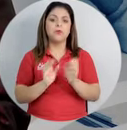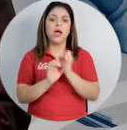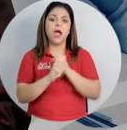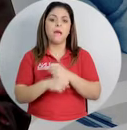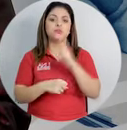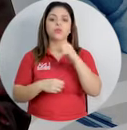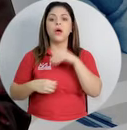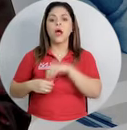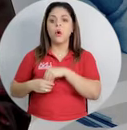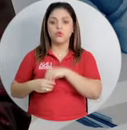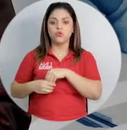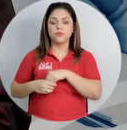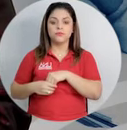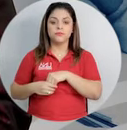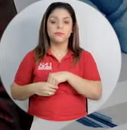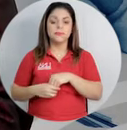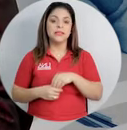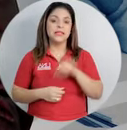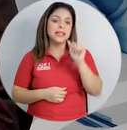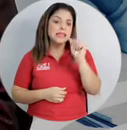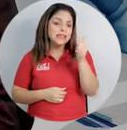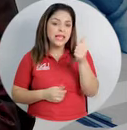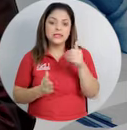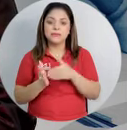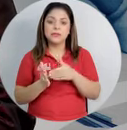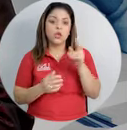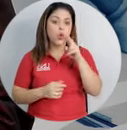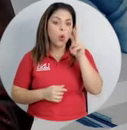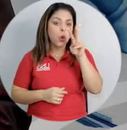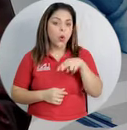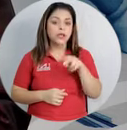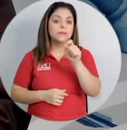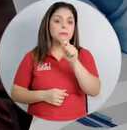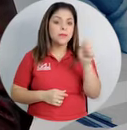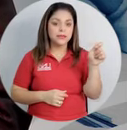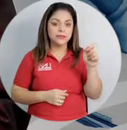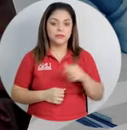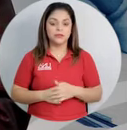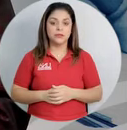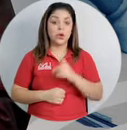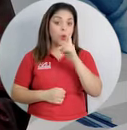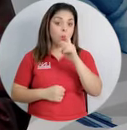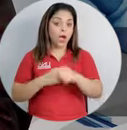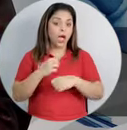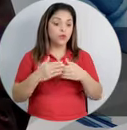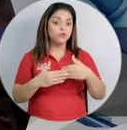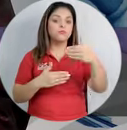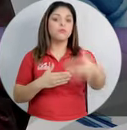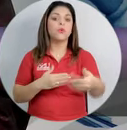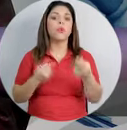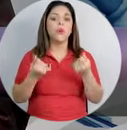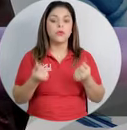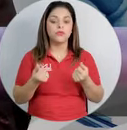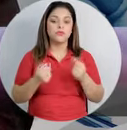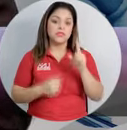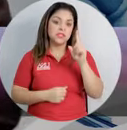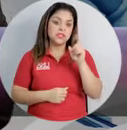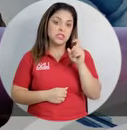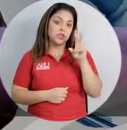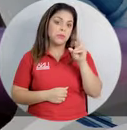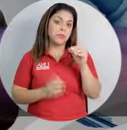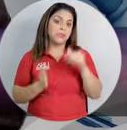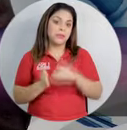ahorro de 100,000 colones de 10,000 colones al mes. ¿Cuánto vamos a tener en un año? 120,000. 120,000